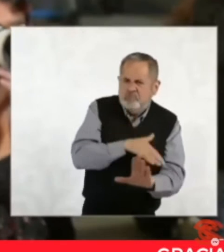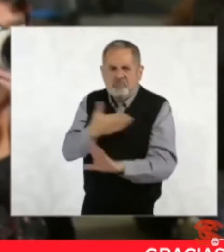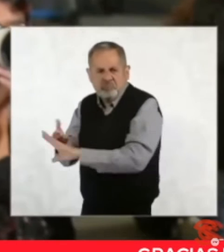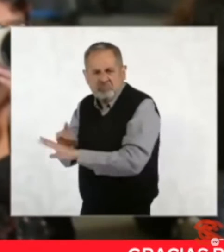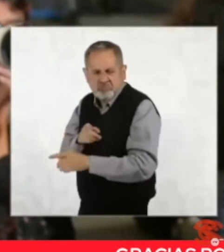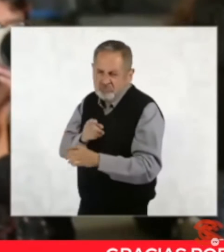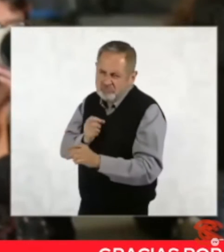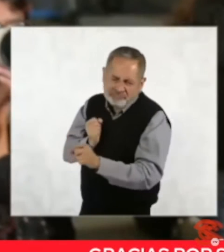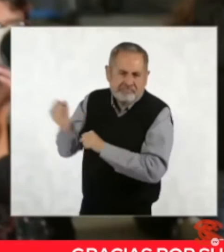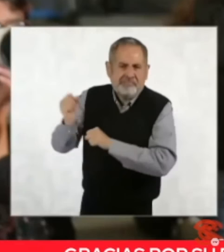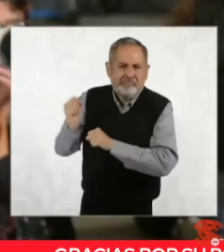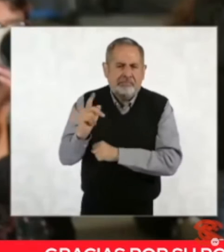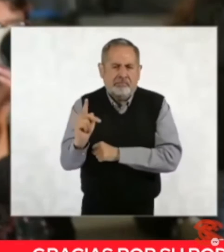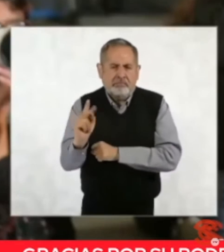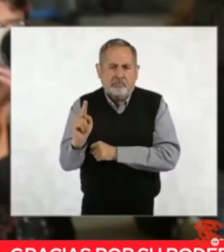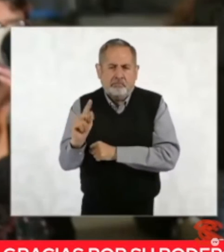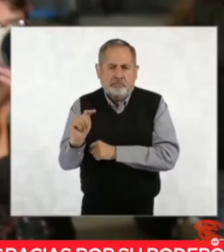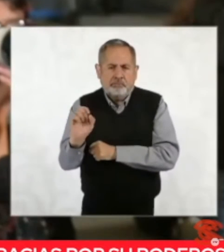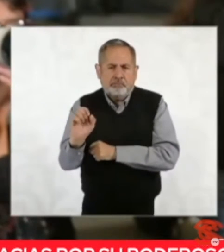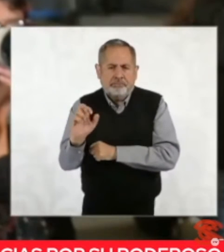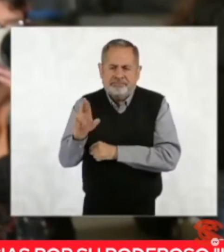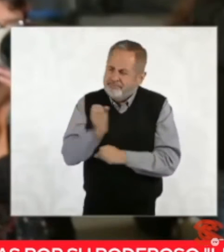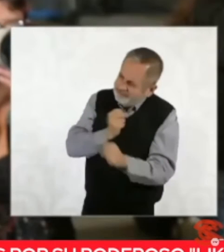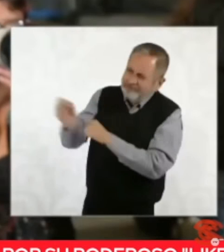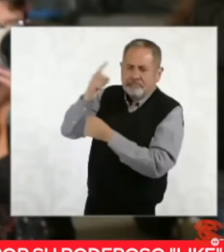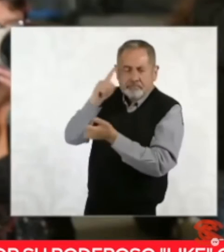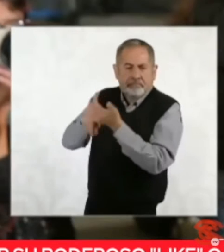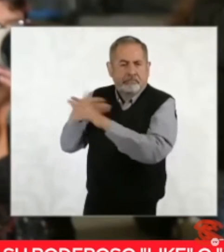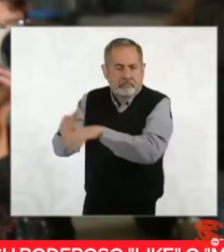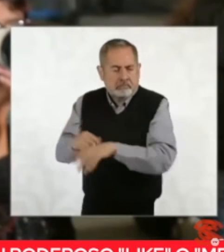clasificarías entonces a Calderón como un narco político?